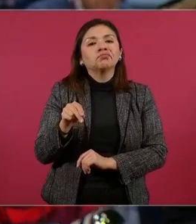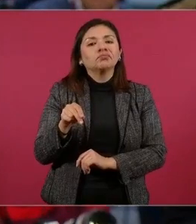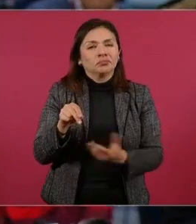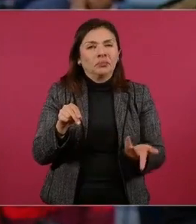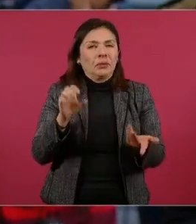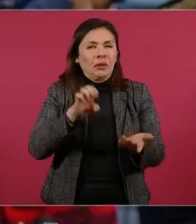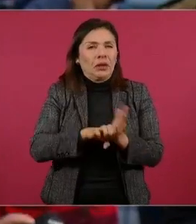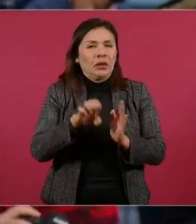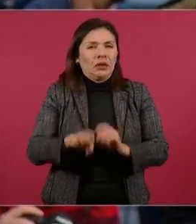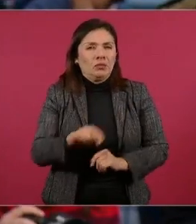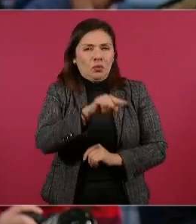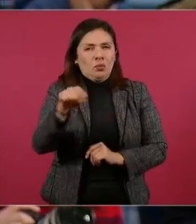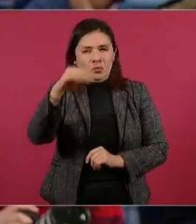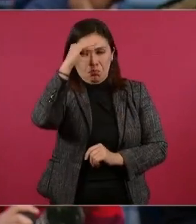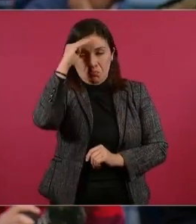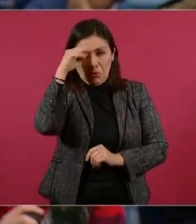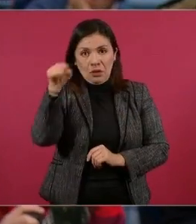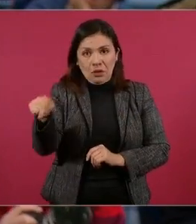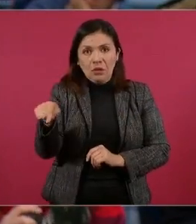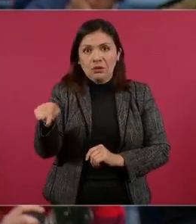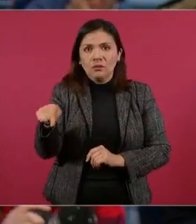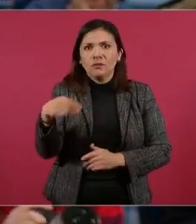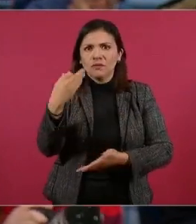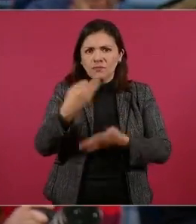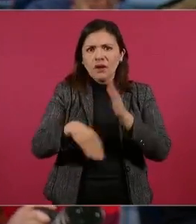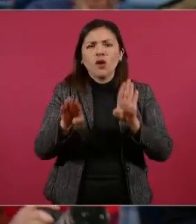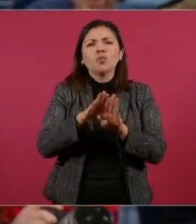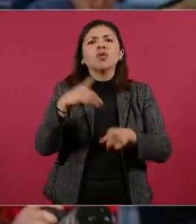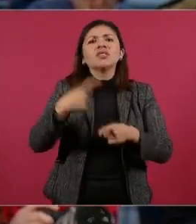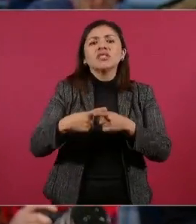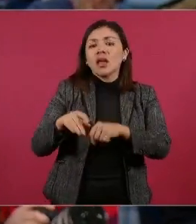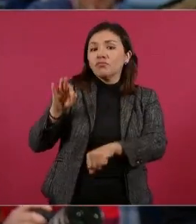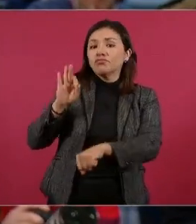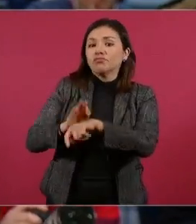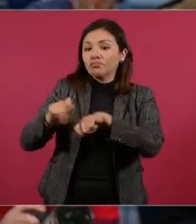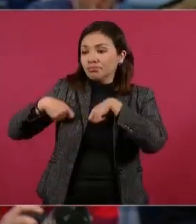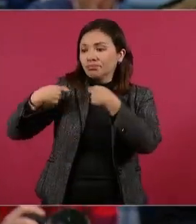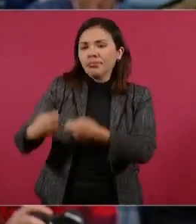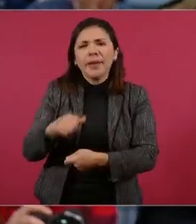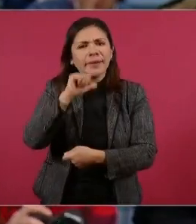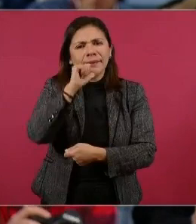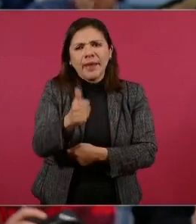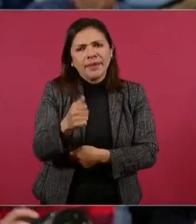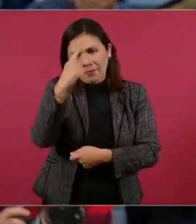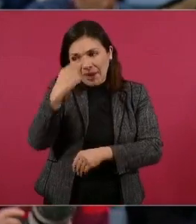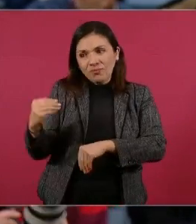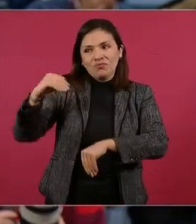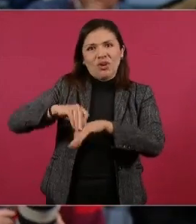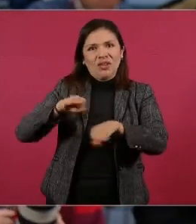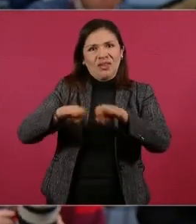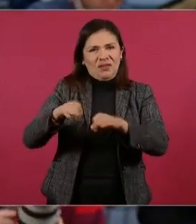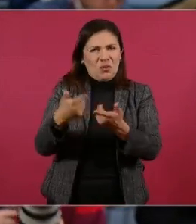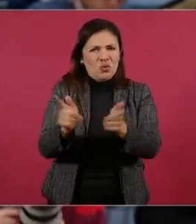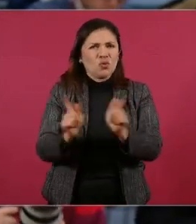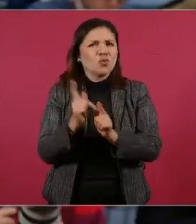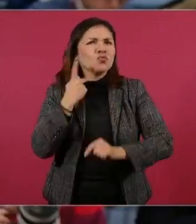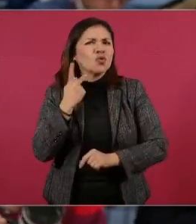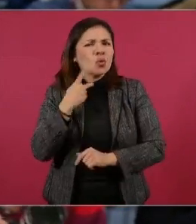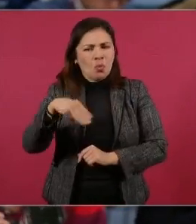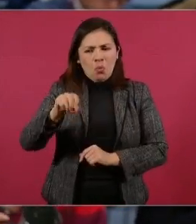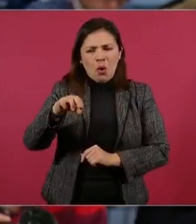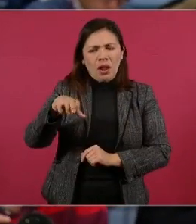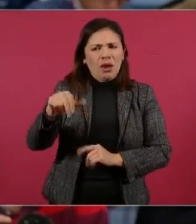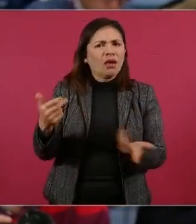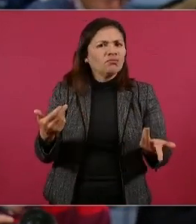si estamos pensando de que ella no está heredando ningún puesto en los términos eh de de morena pues eh